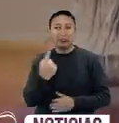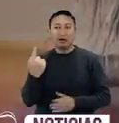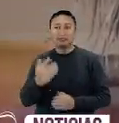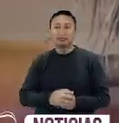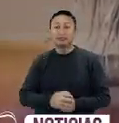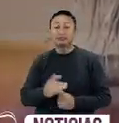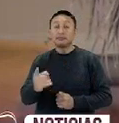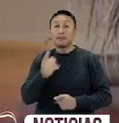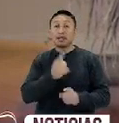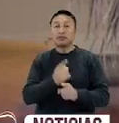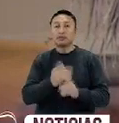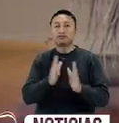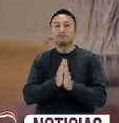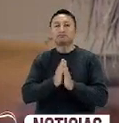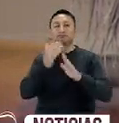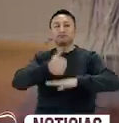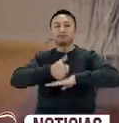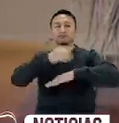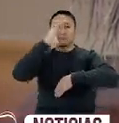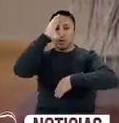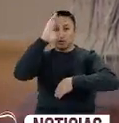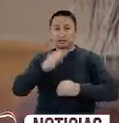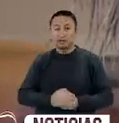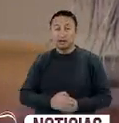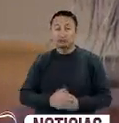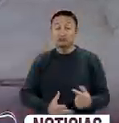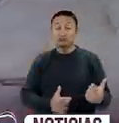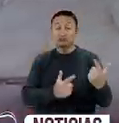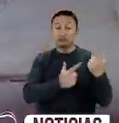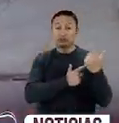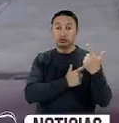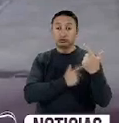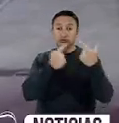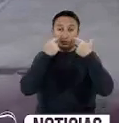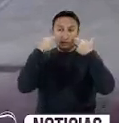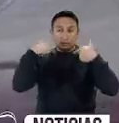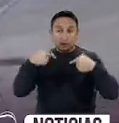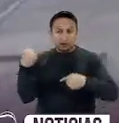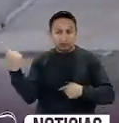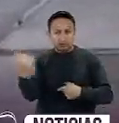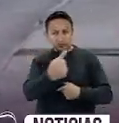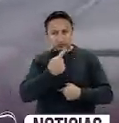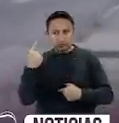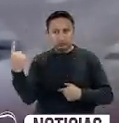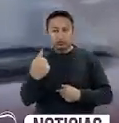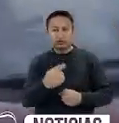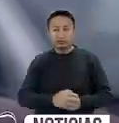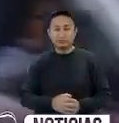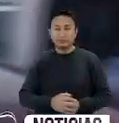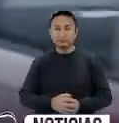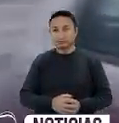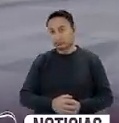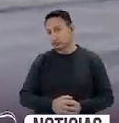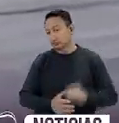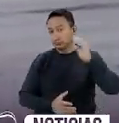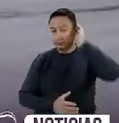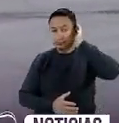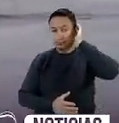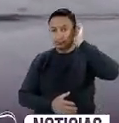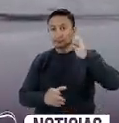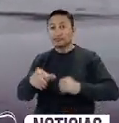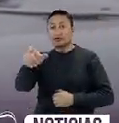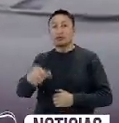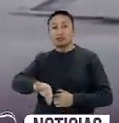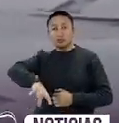razón, piden a la Policía Nacional y Fuerzas Armadas patrullar con más frecuencia el sector para que la